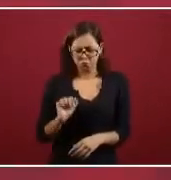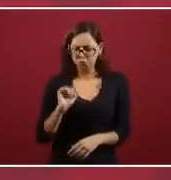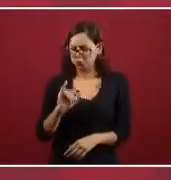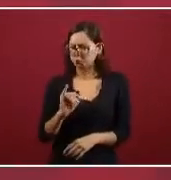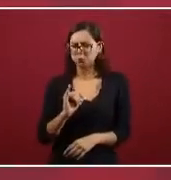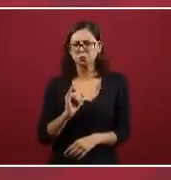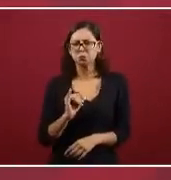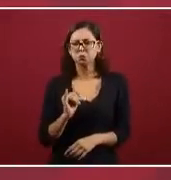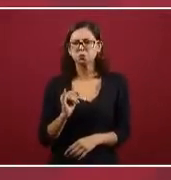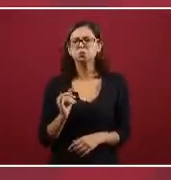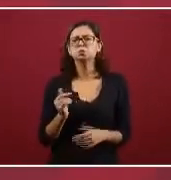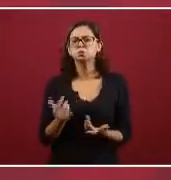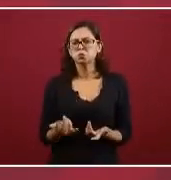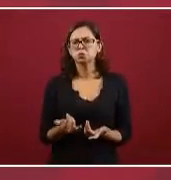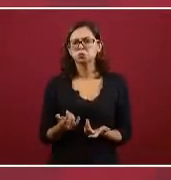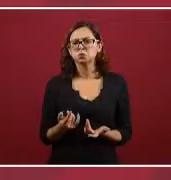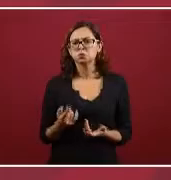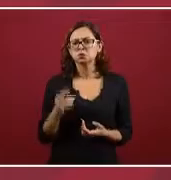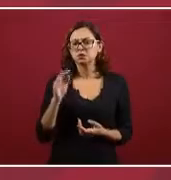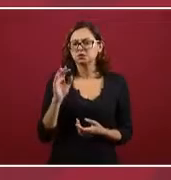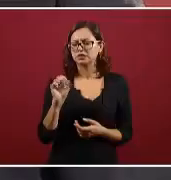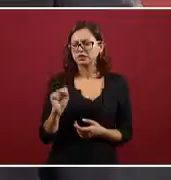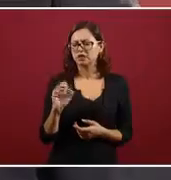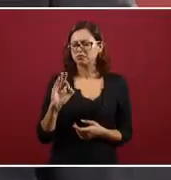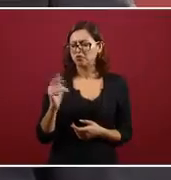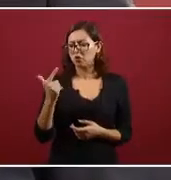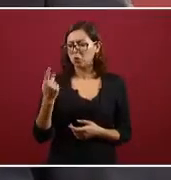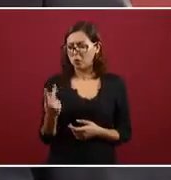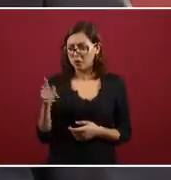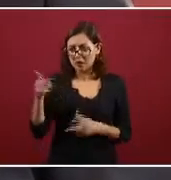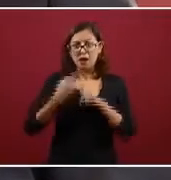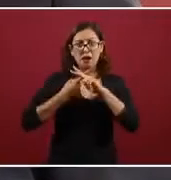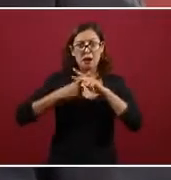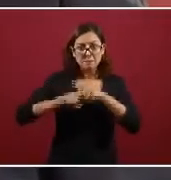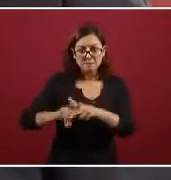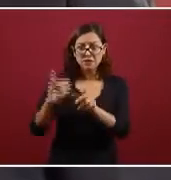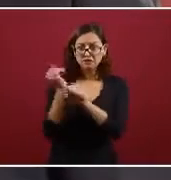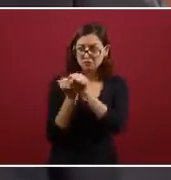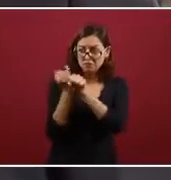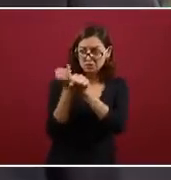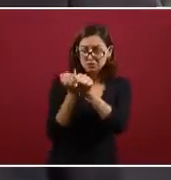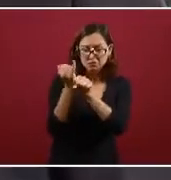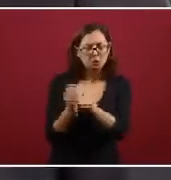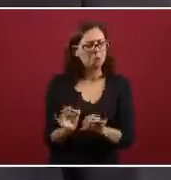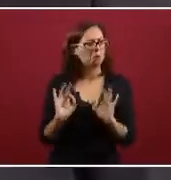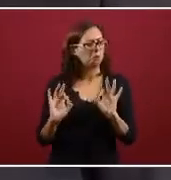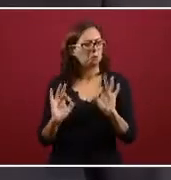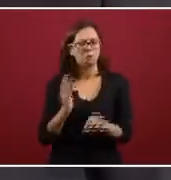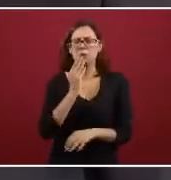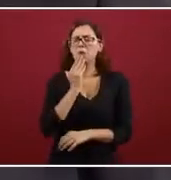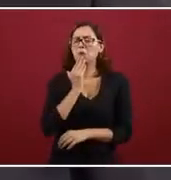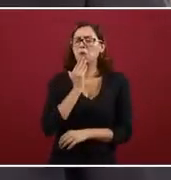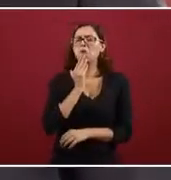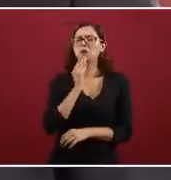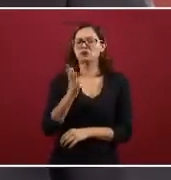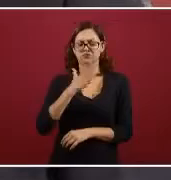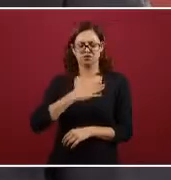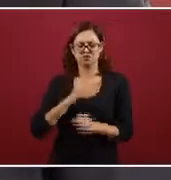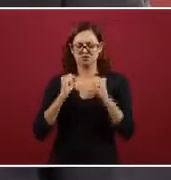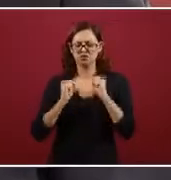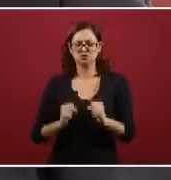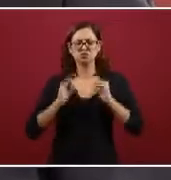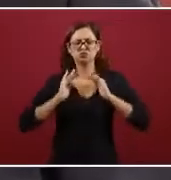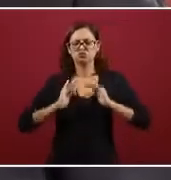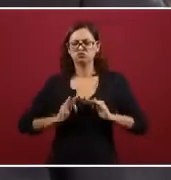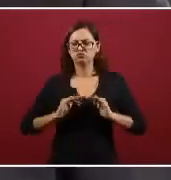desde luego que la función pública inicie una investigación, porque estoy seguro de que mis datos son